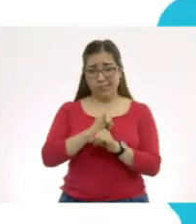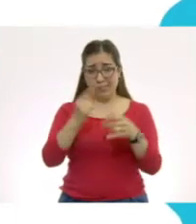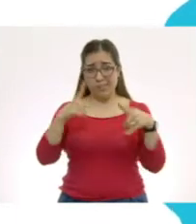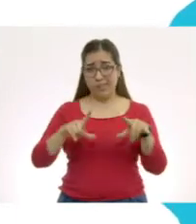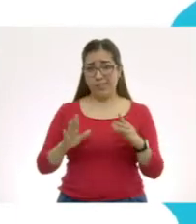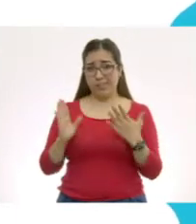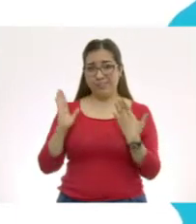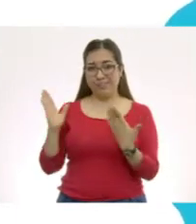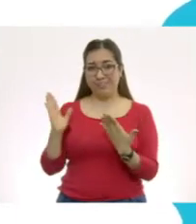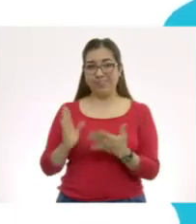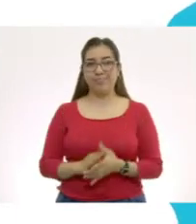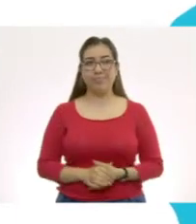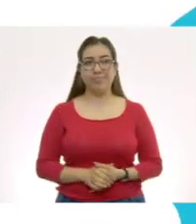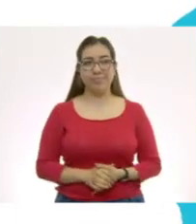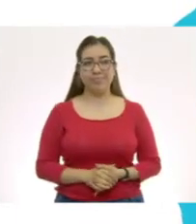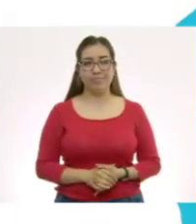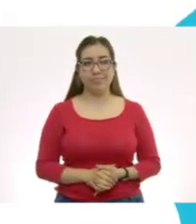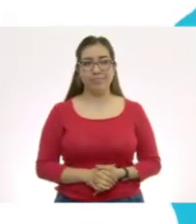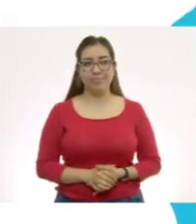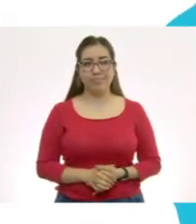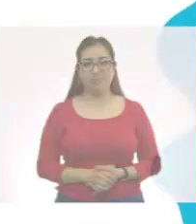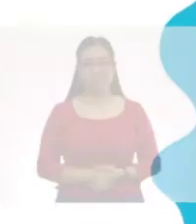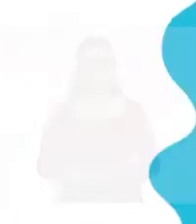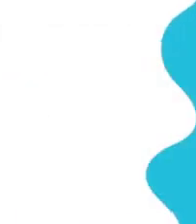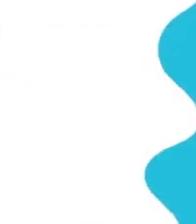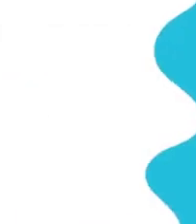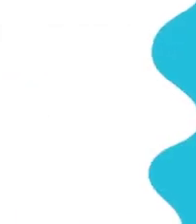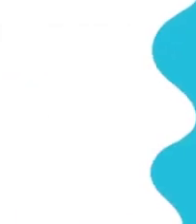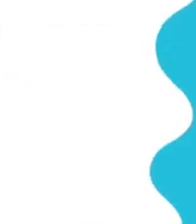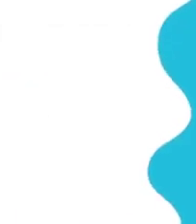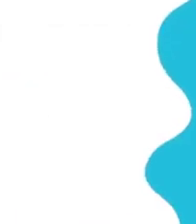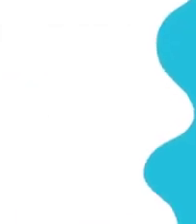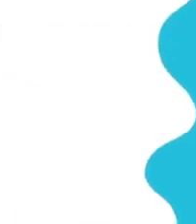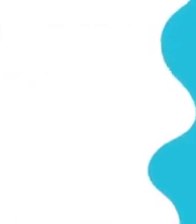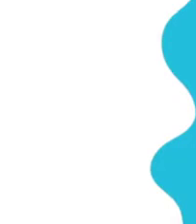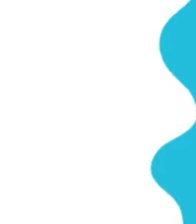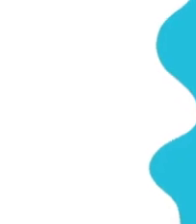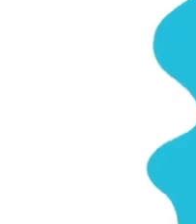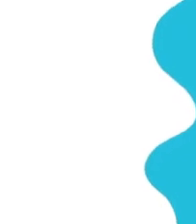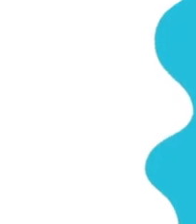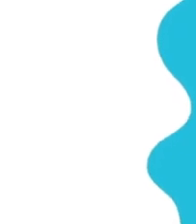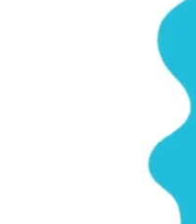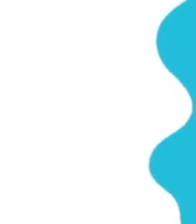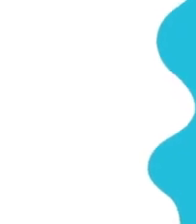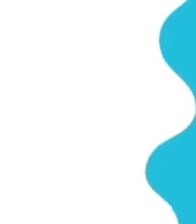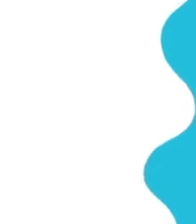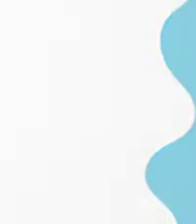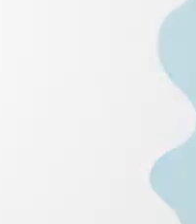encontrar en la siguiente liga, aprendeencasa.sep.gob.mx.